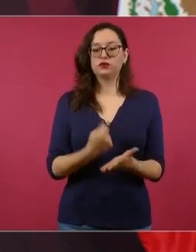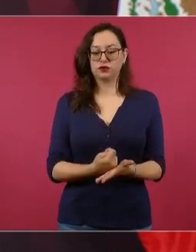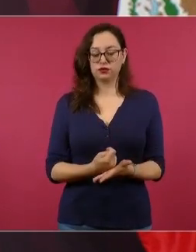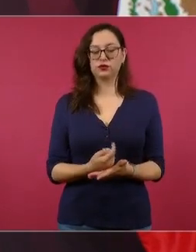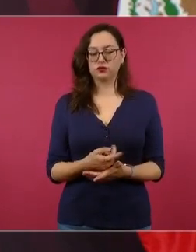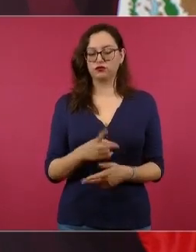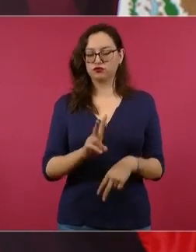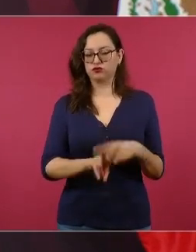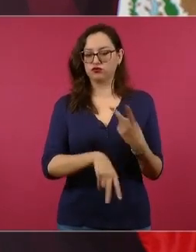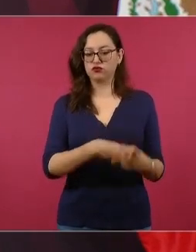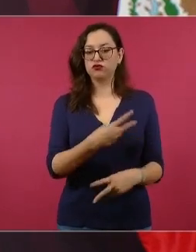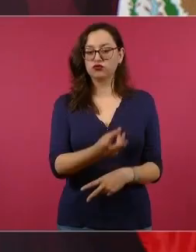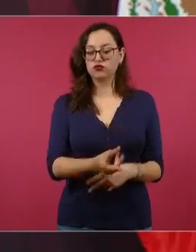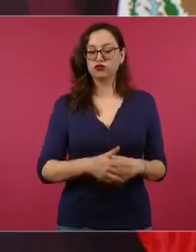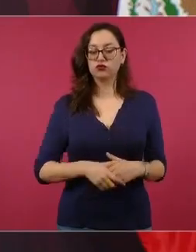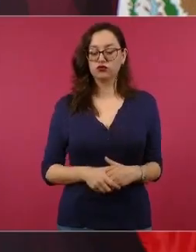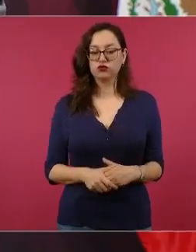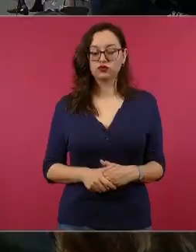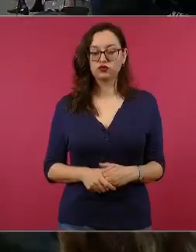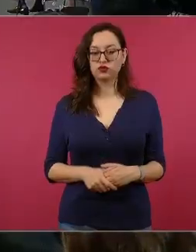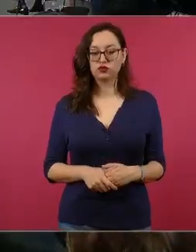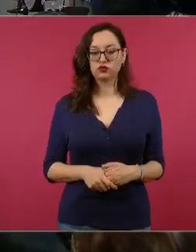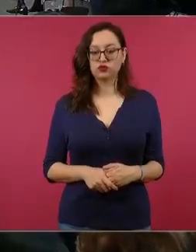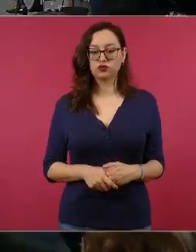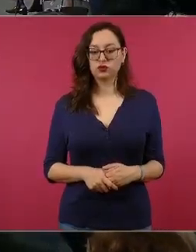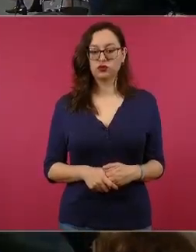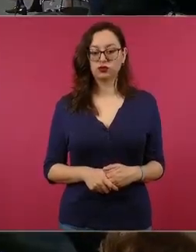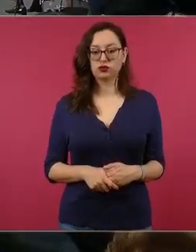este fin de semana. Está